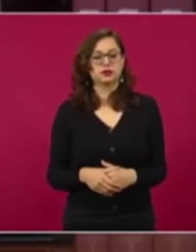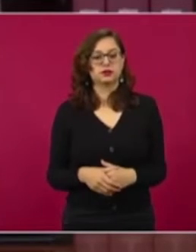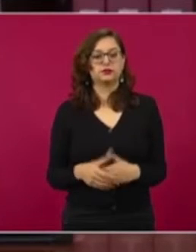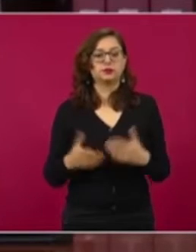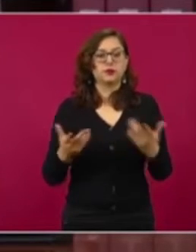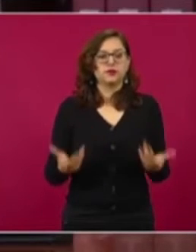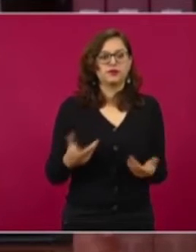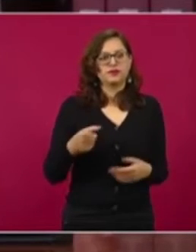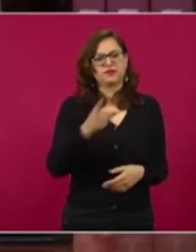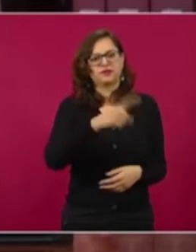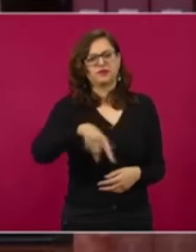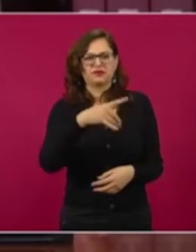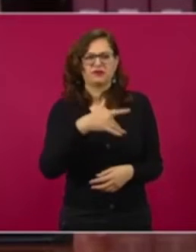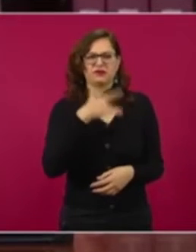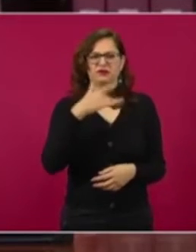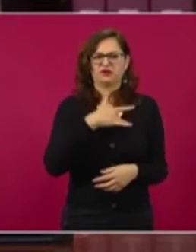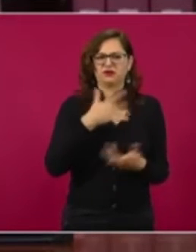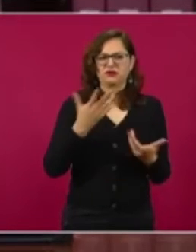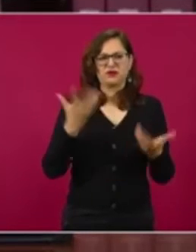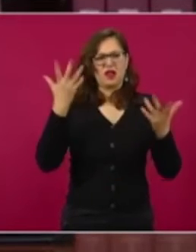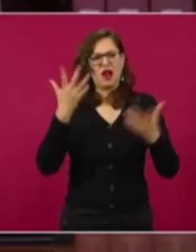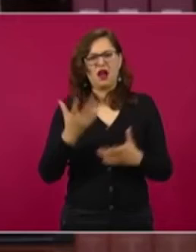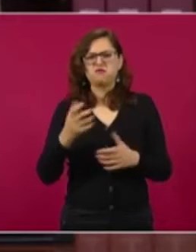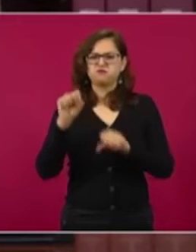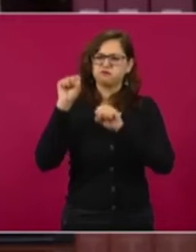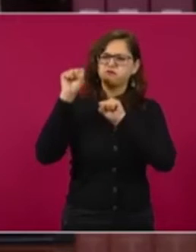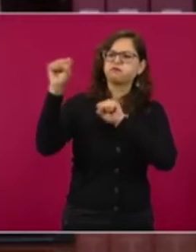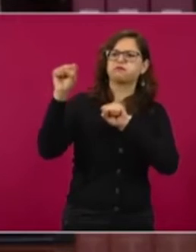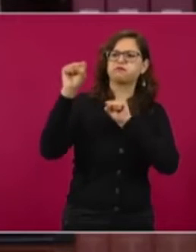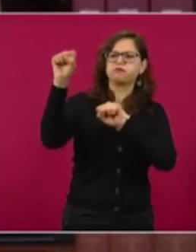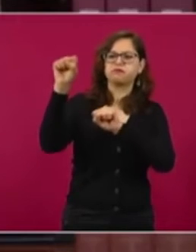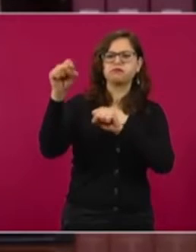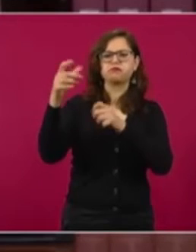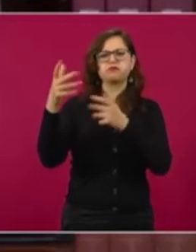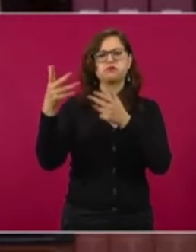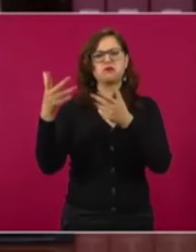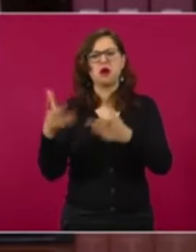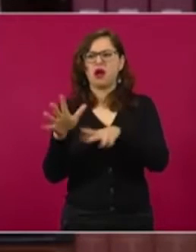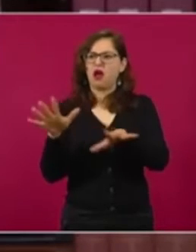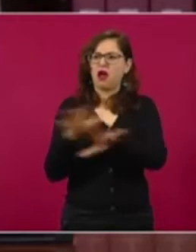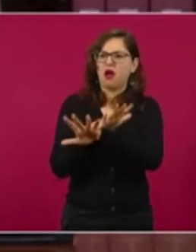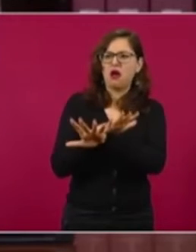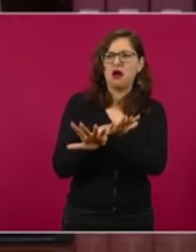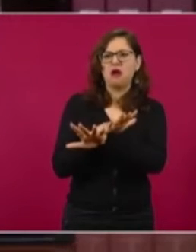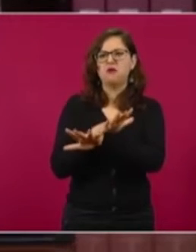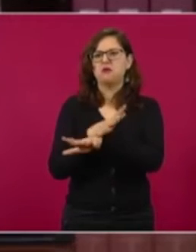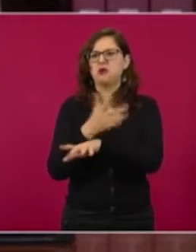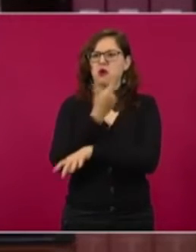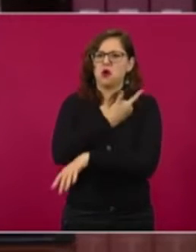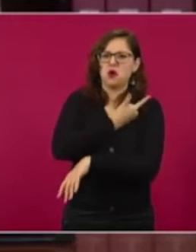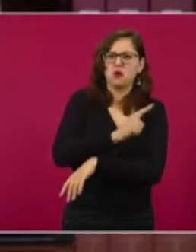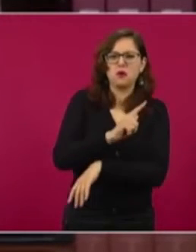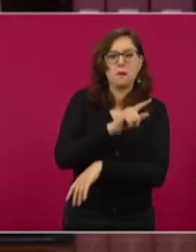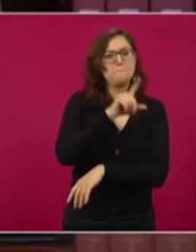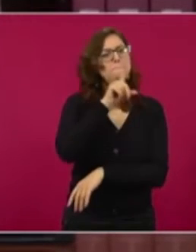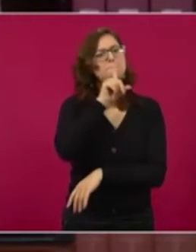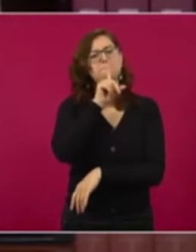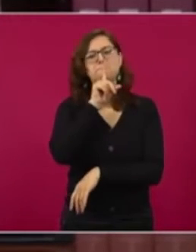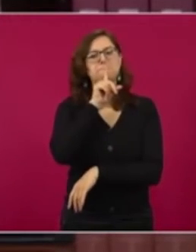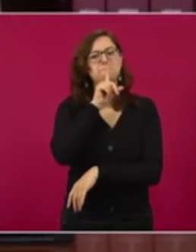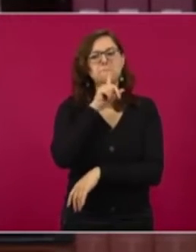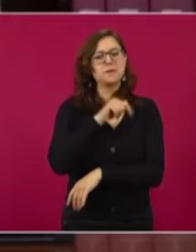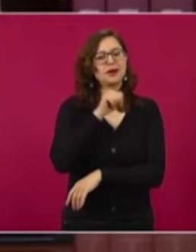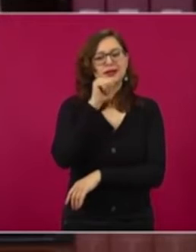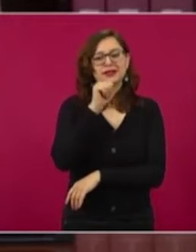no haber protestado, porque ahora la refinería